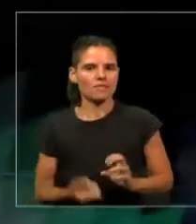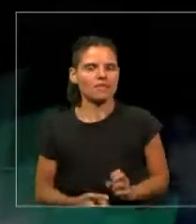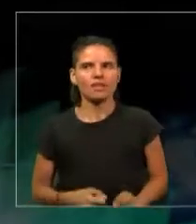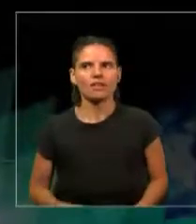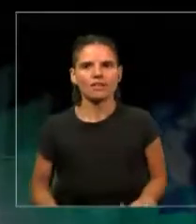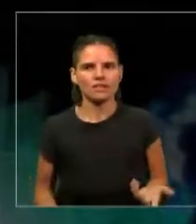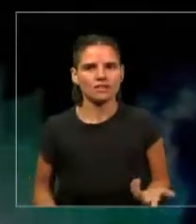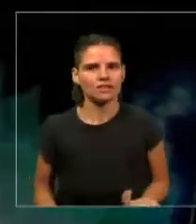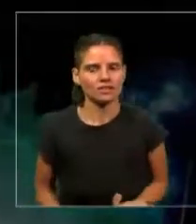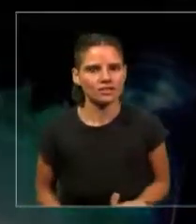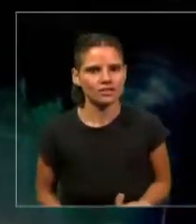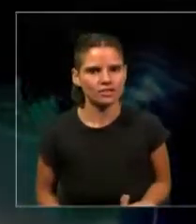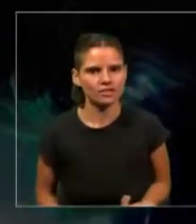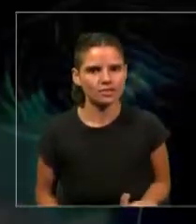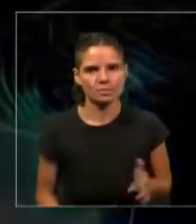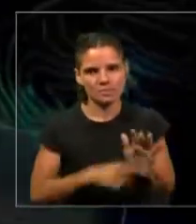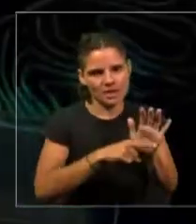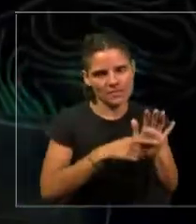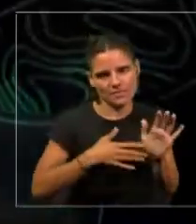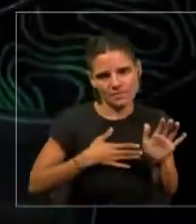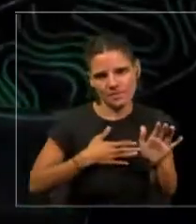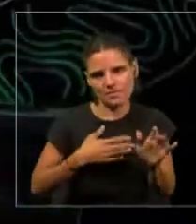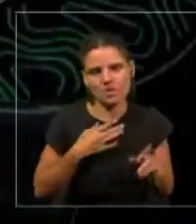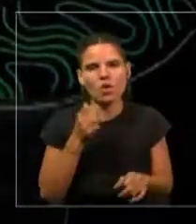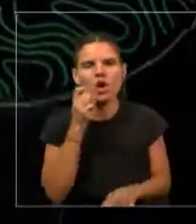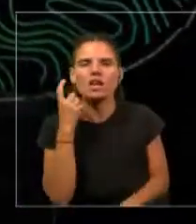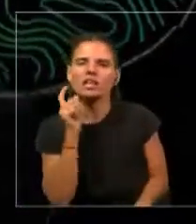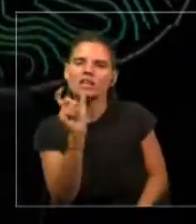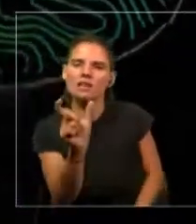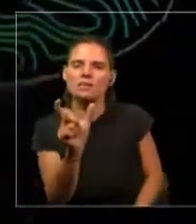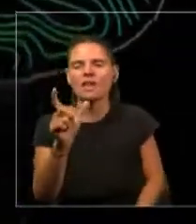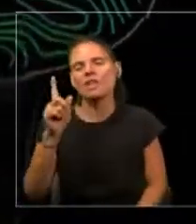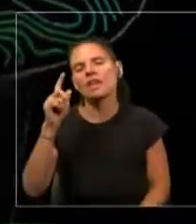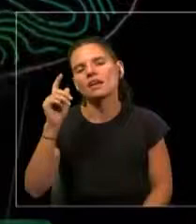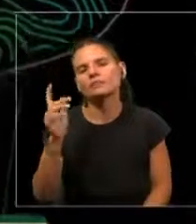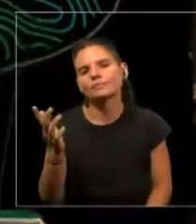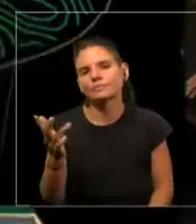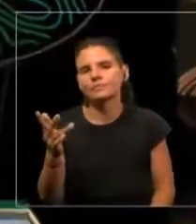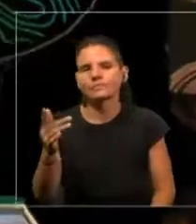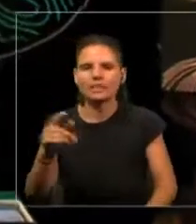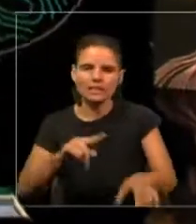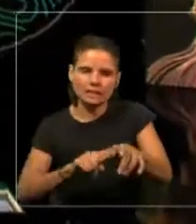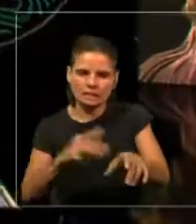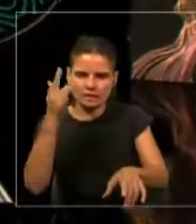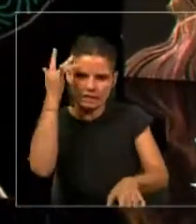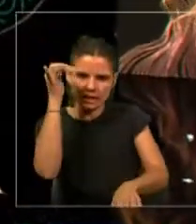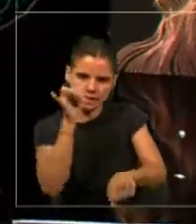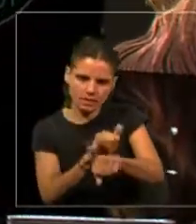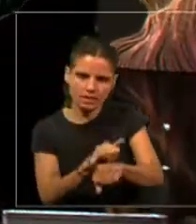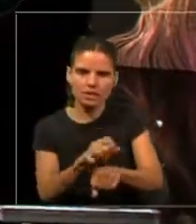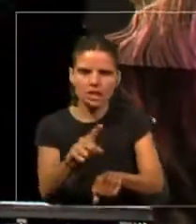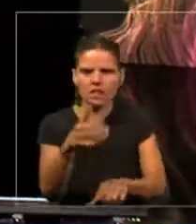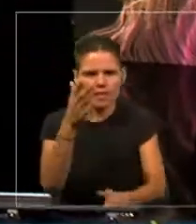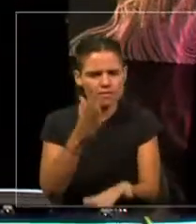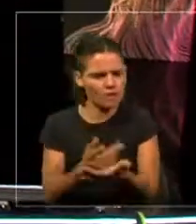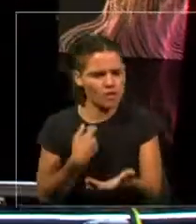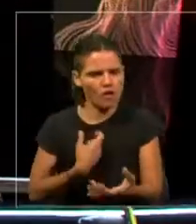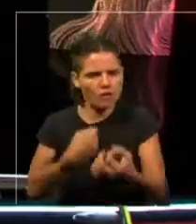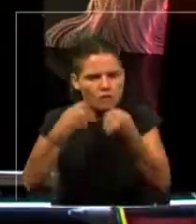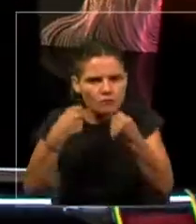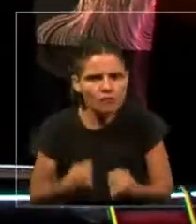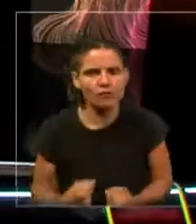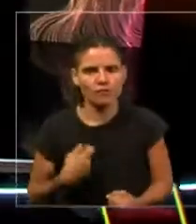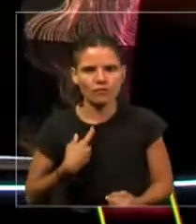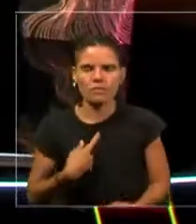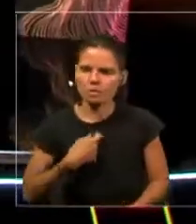así. Contra el término de inteligencia artificial debemos afirmar, y lo digo frente a ustedes, lo afirmo